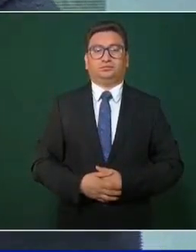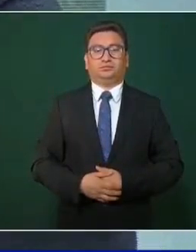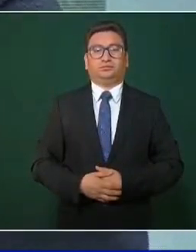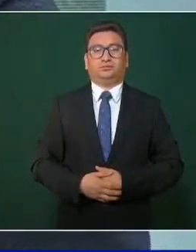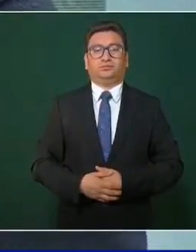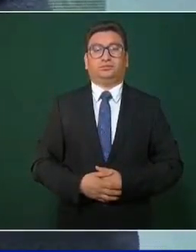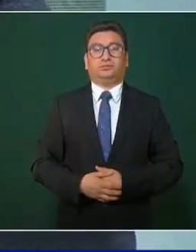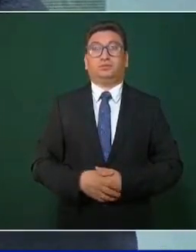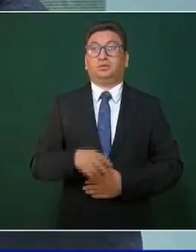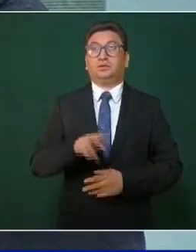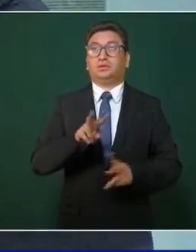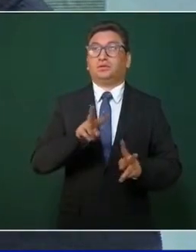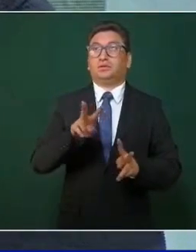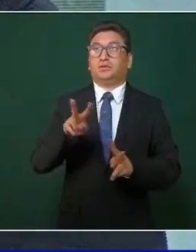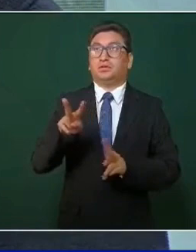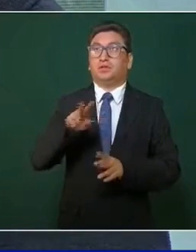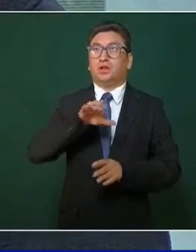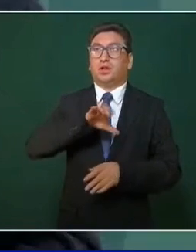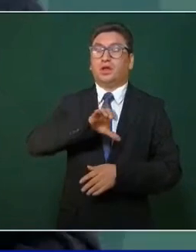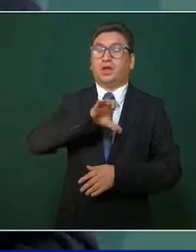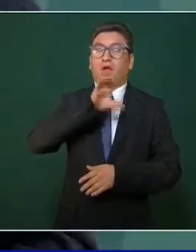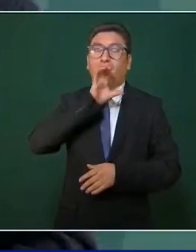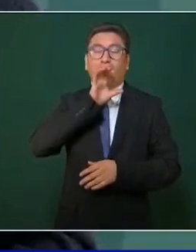a ver el lujo